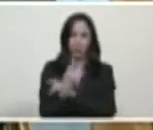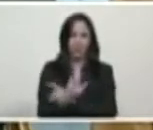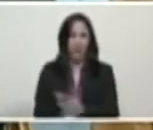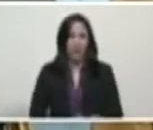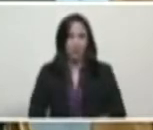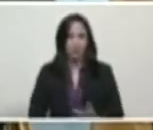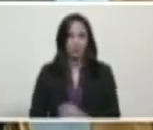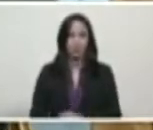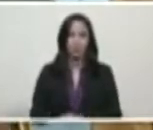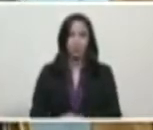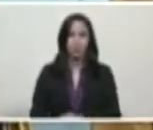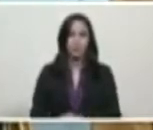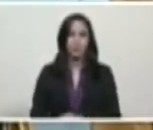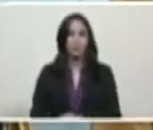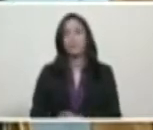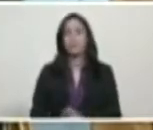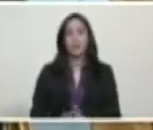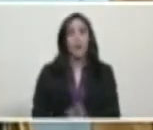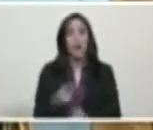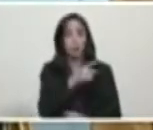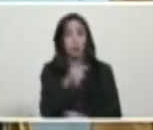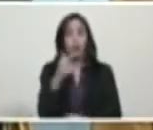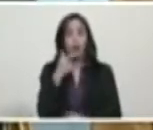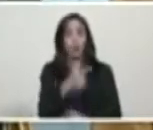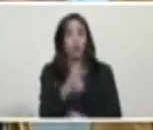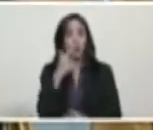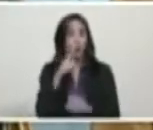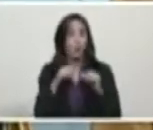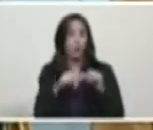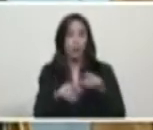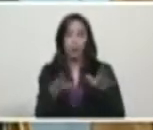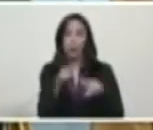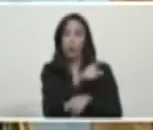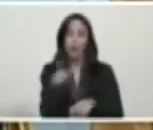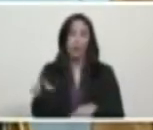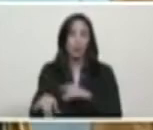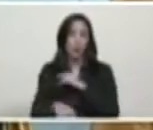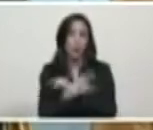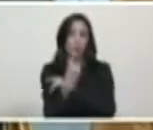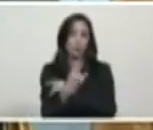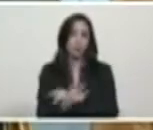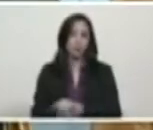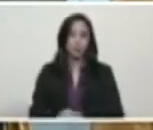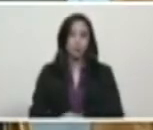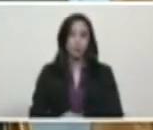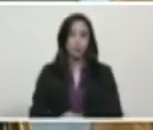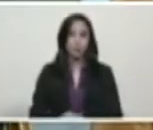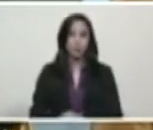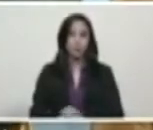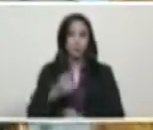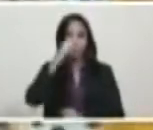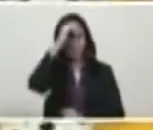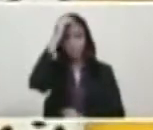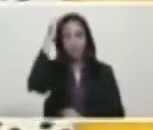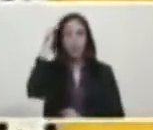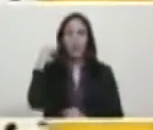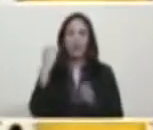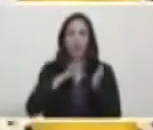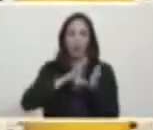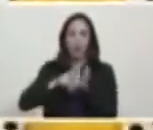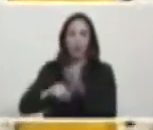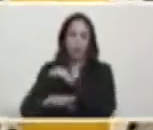la Serie del Caribe a Venezuela. Y sucios les dije, y sucios se quedan, compadre. Son unos sucios, ladrones.